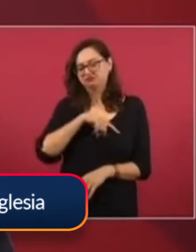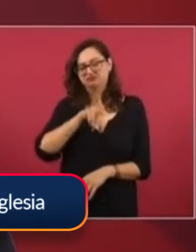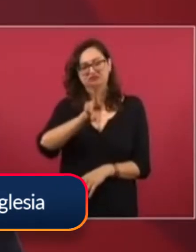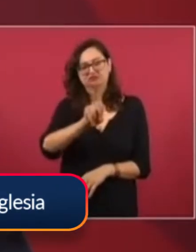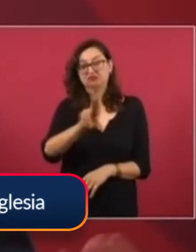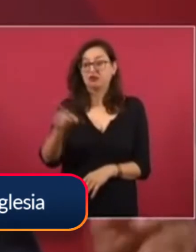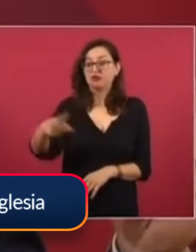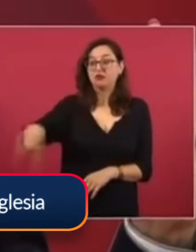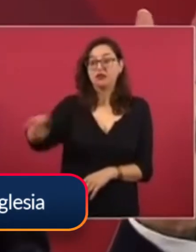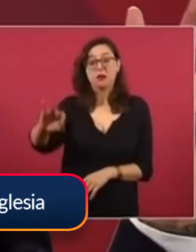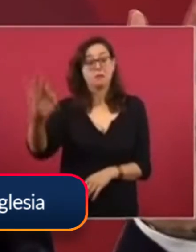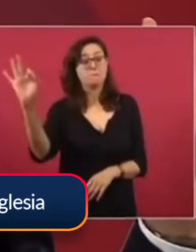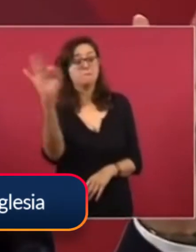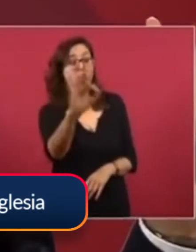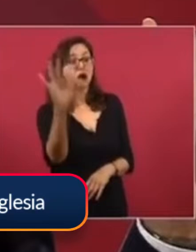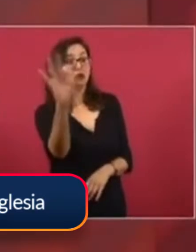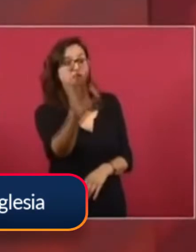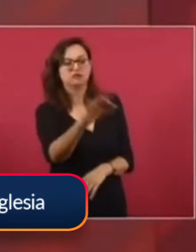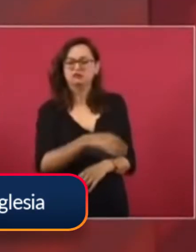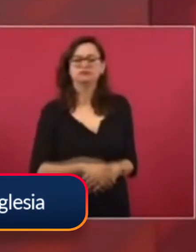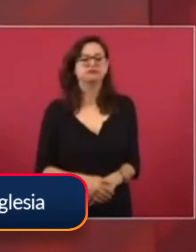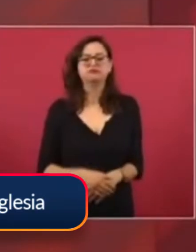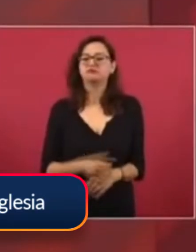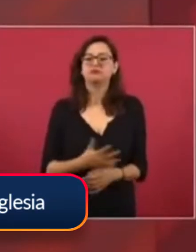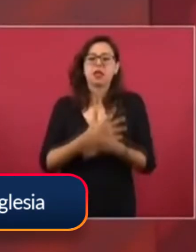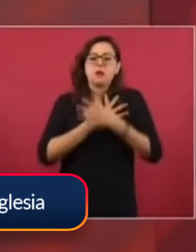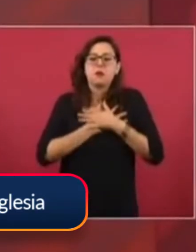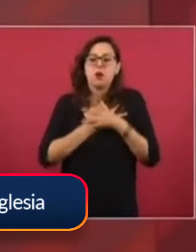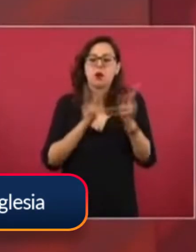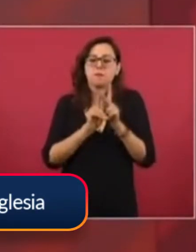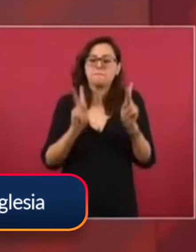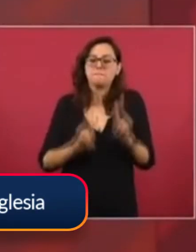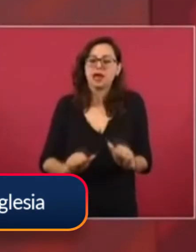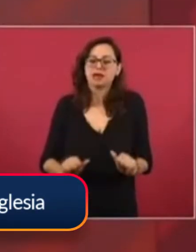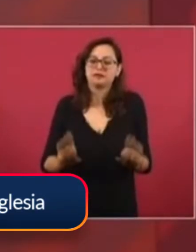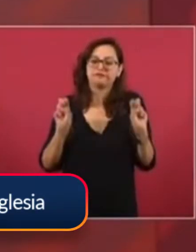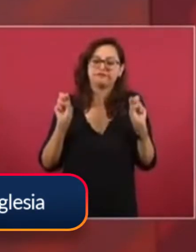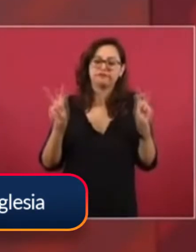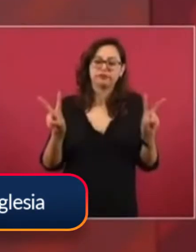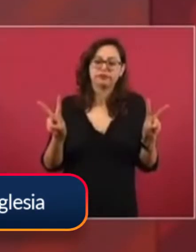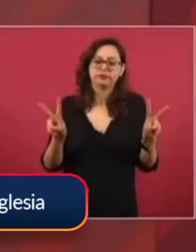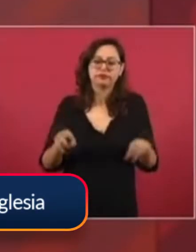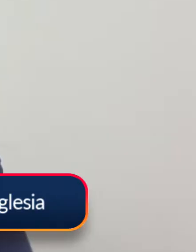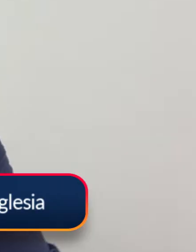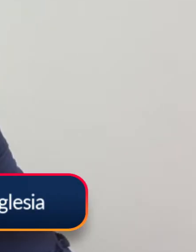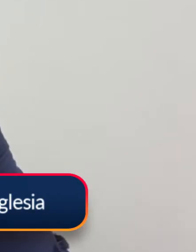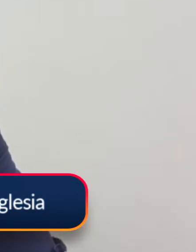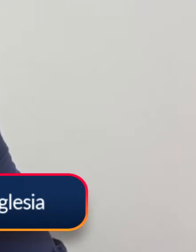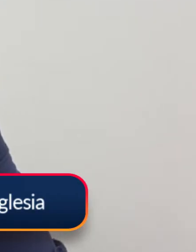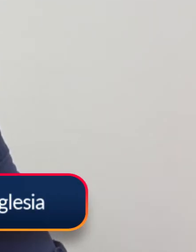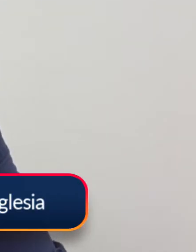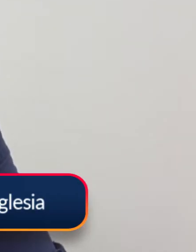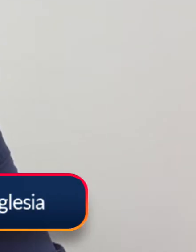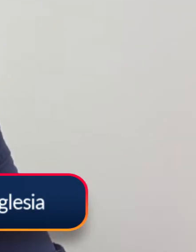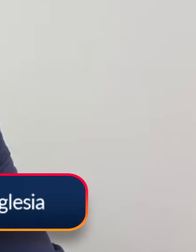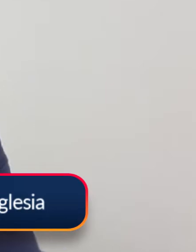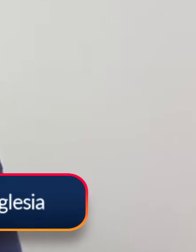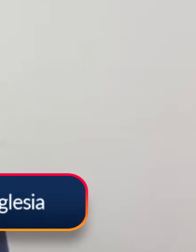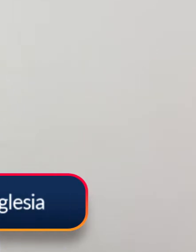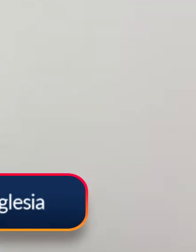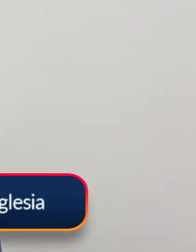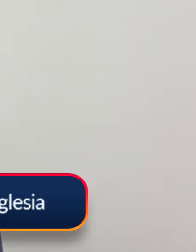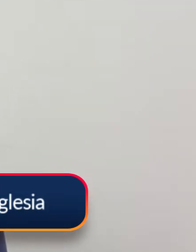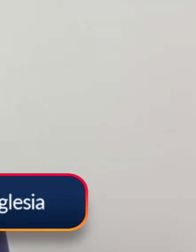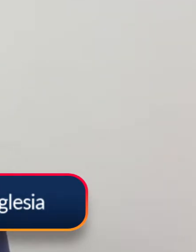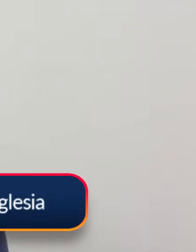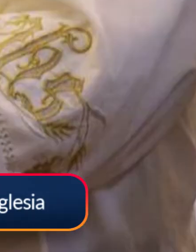crees que todo se trata sobre ti? No canalizó como un diagnóstico el reclamo de los sacerdotes. Se